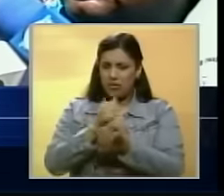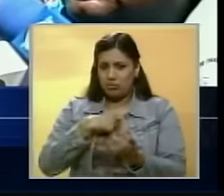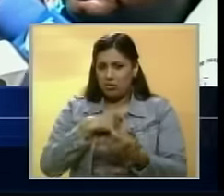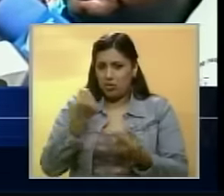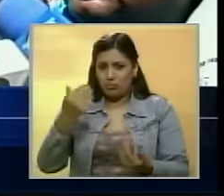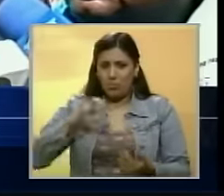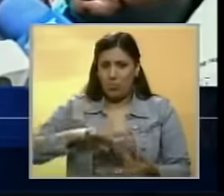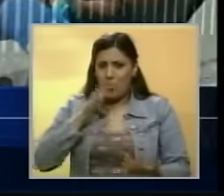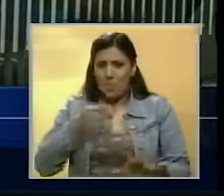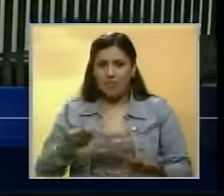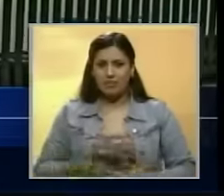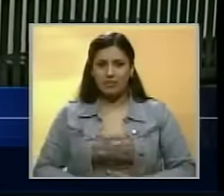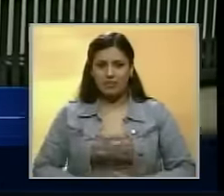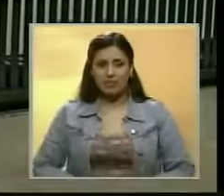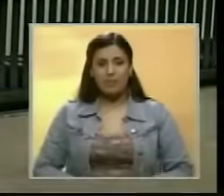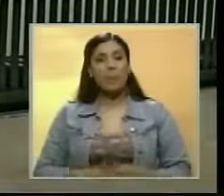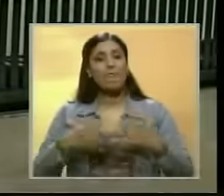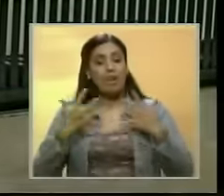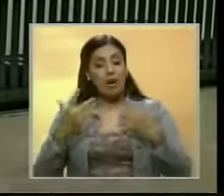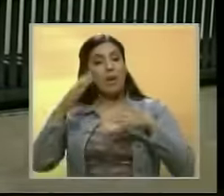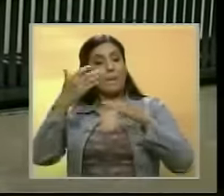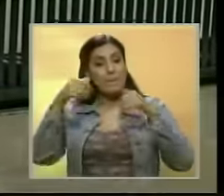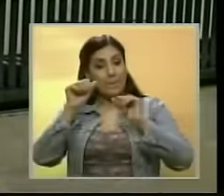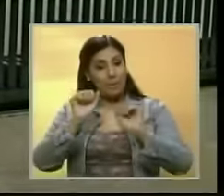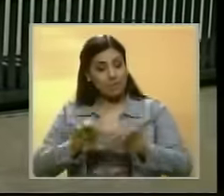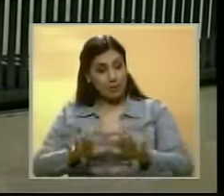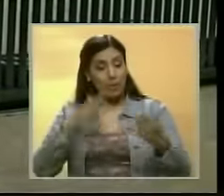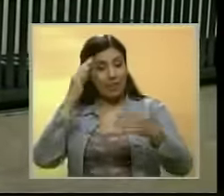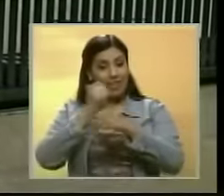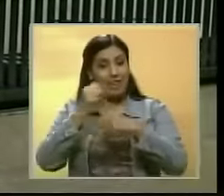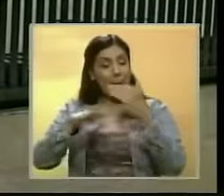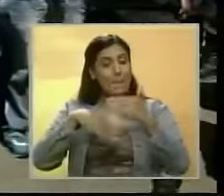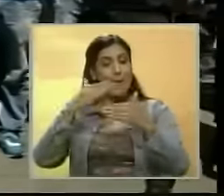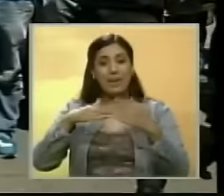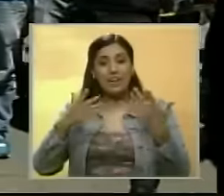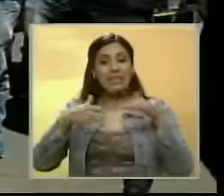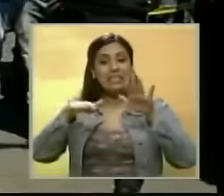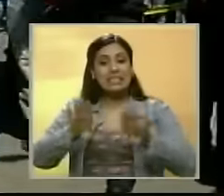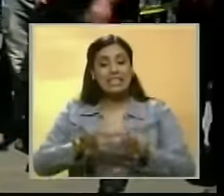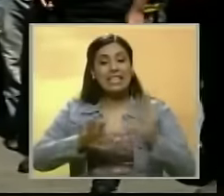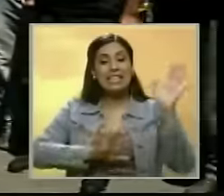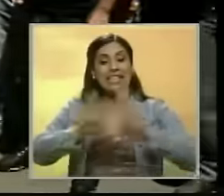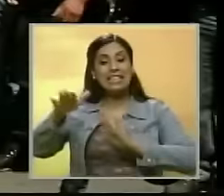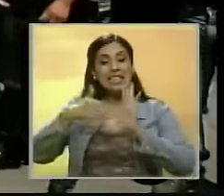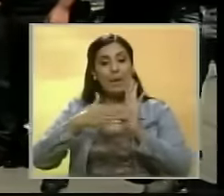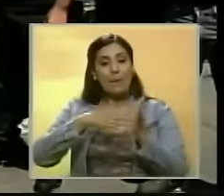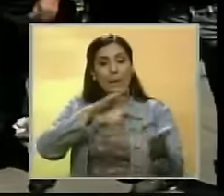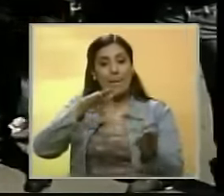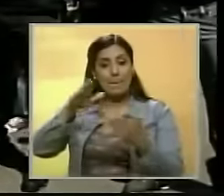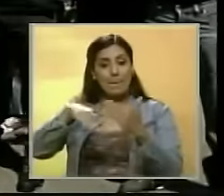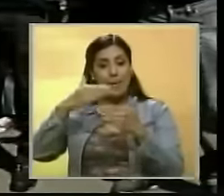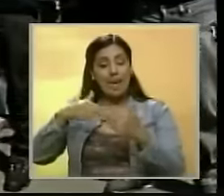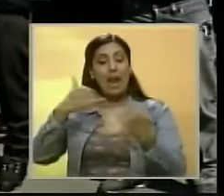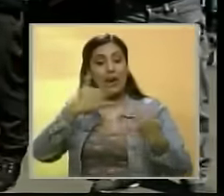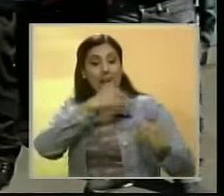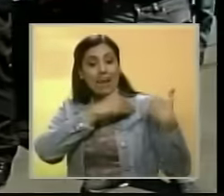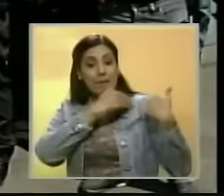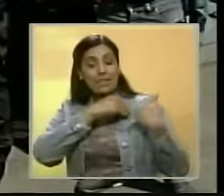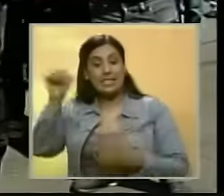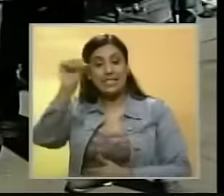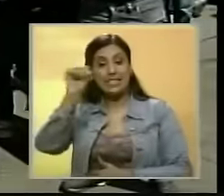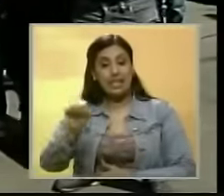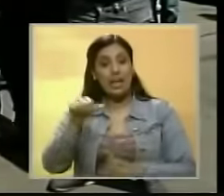percibiendo ningún beneficio de la empresa con la paralización se está dejando de producir 15,000 vultos diarios de papel los representantes del sindicato